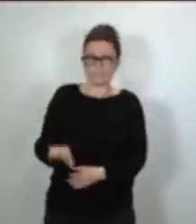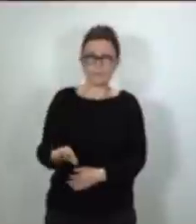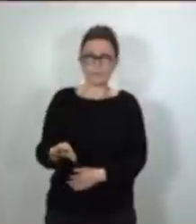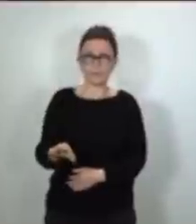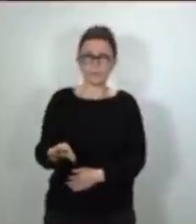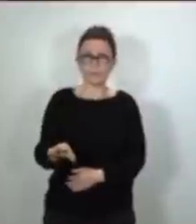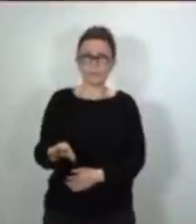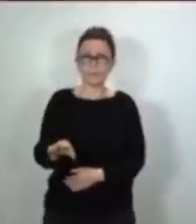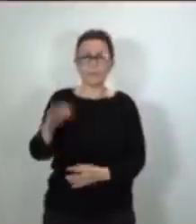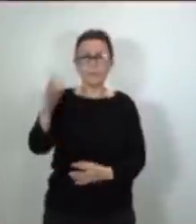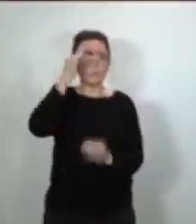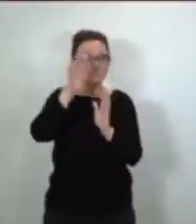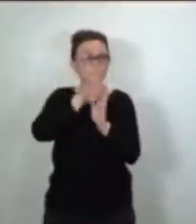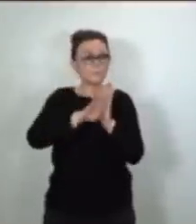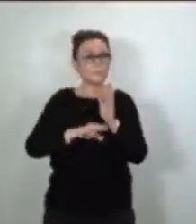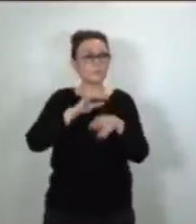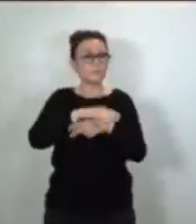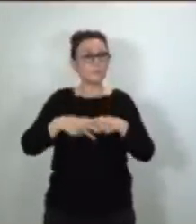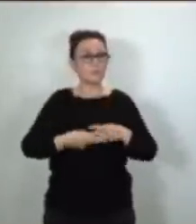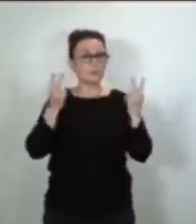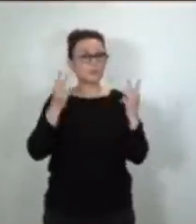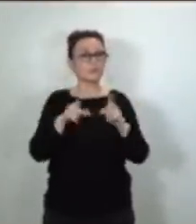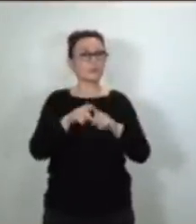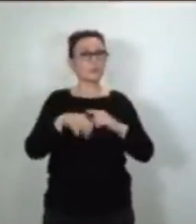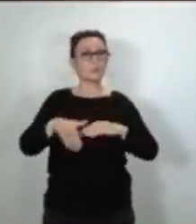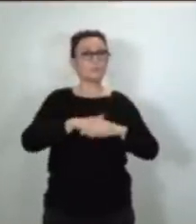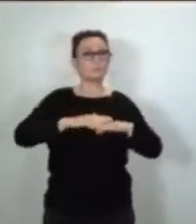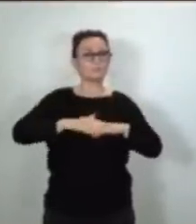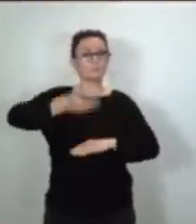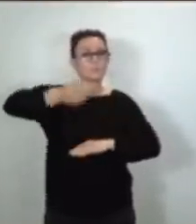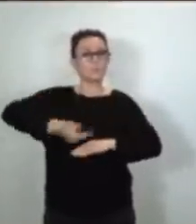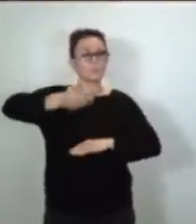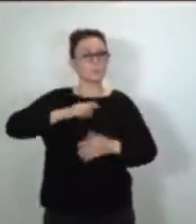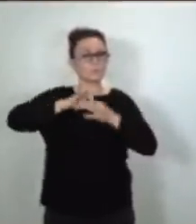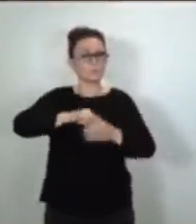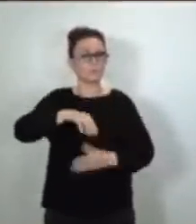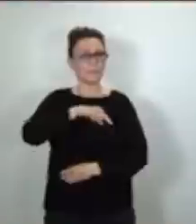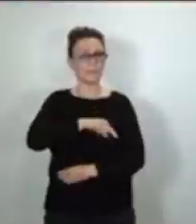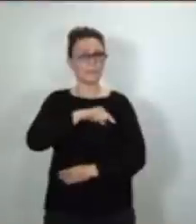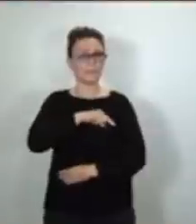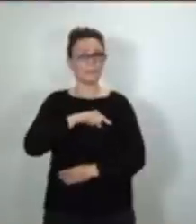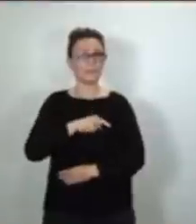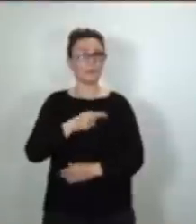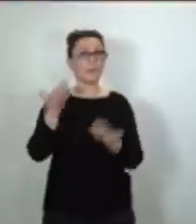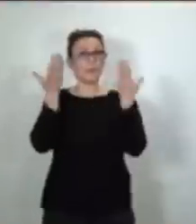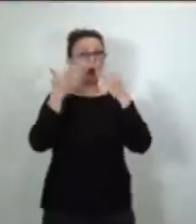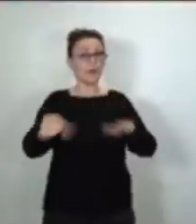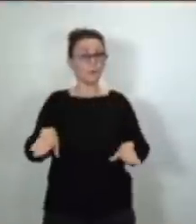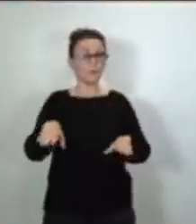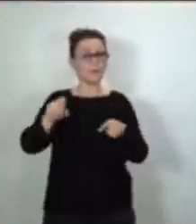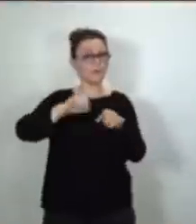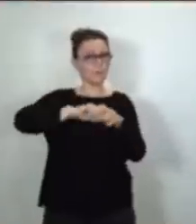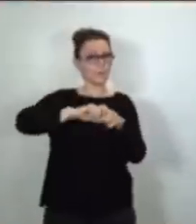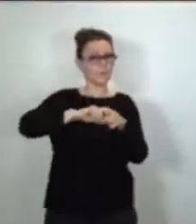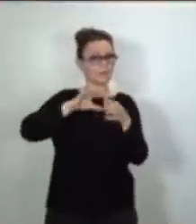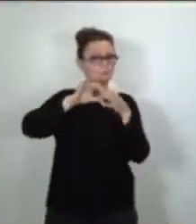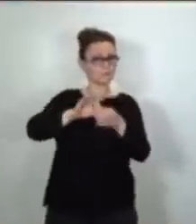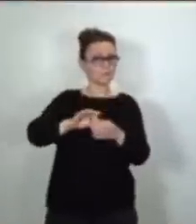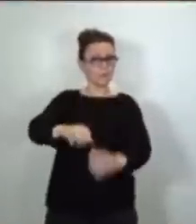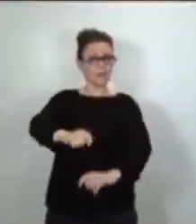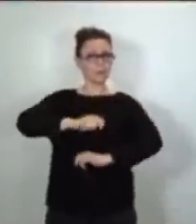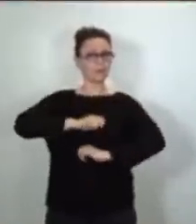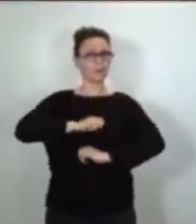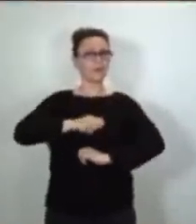con unos principios democráticos muy arraigados en lo ético, y a pesar de que estas cualidades despiertan en mí una